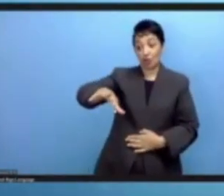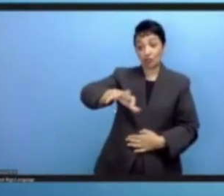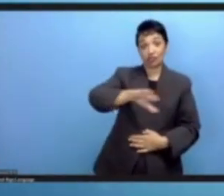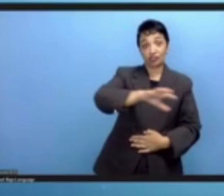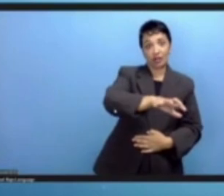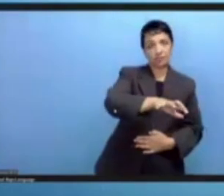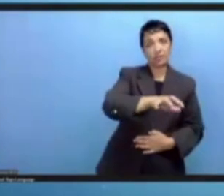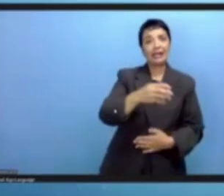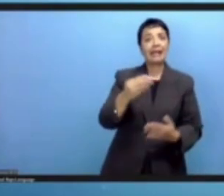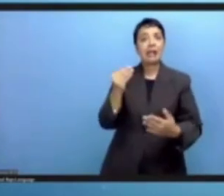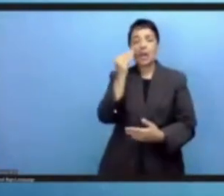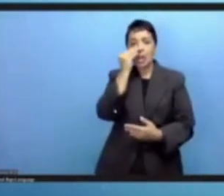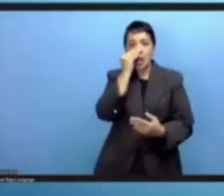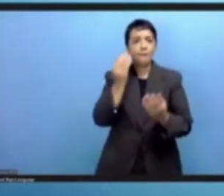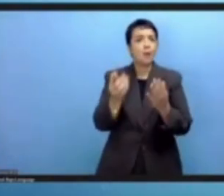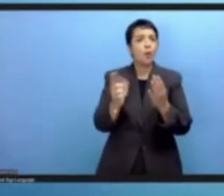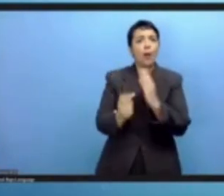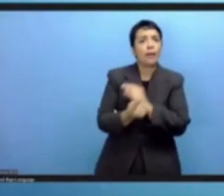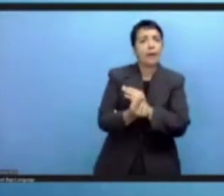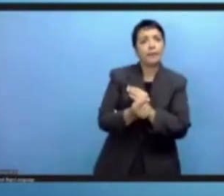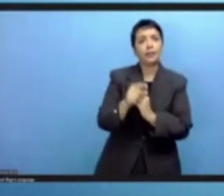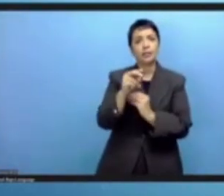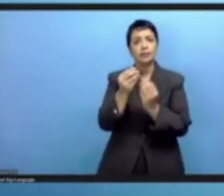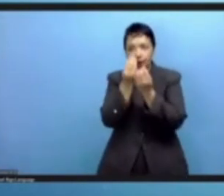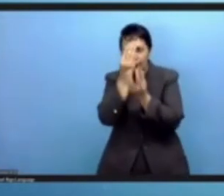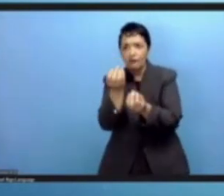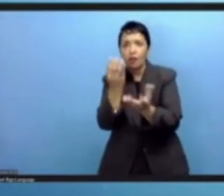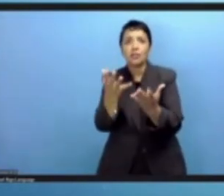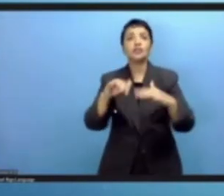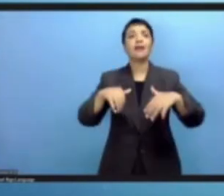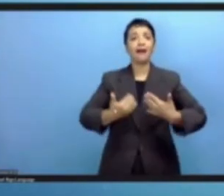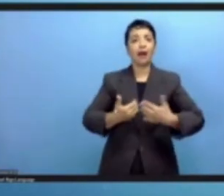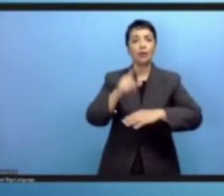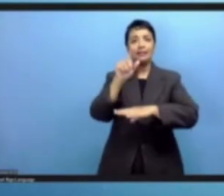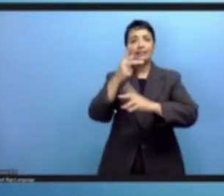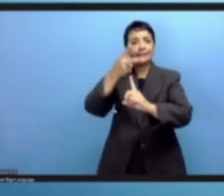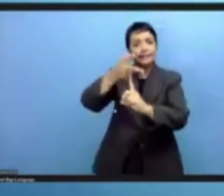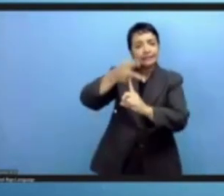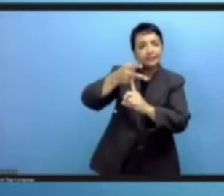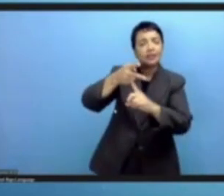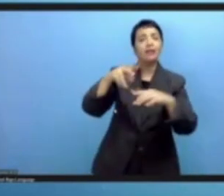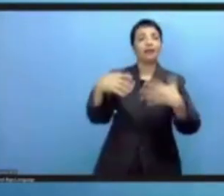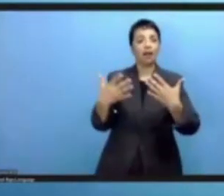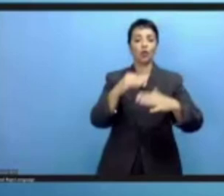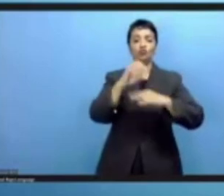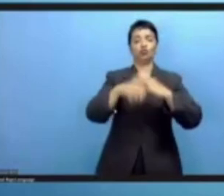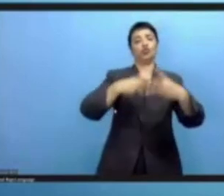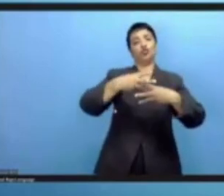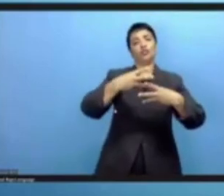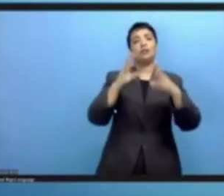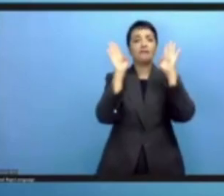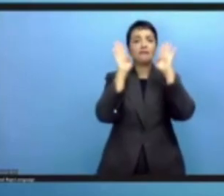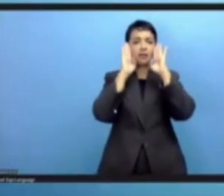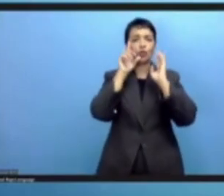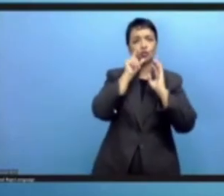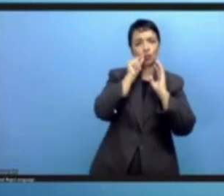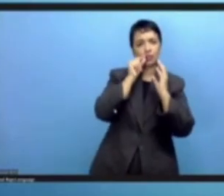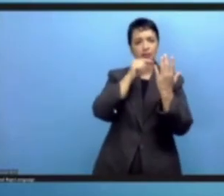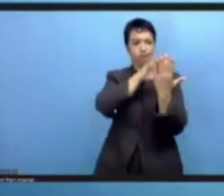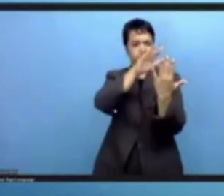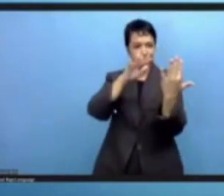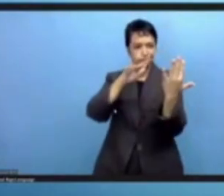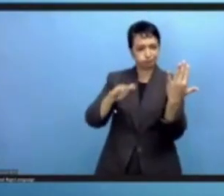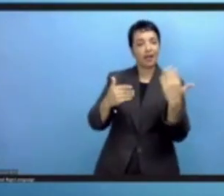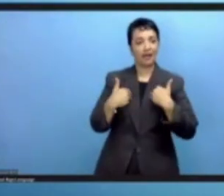la Fuente principal de noticias para el 80% de la población son plataformas digitales